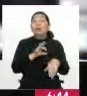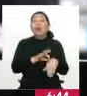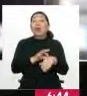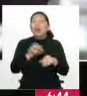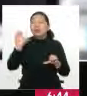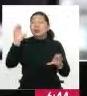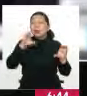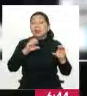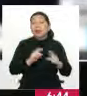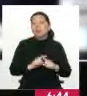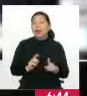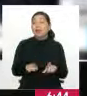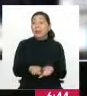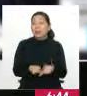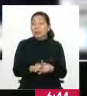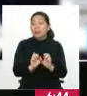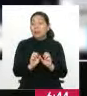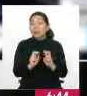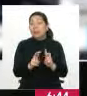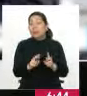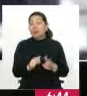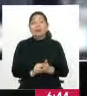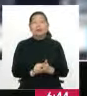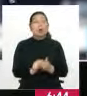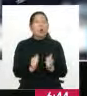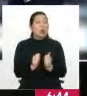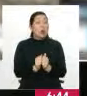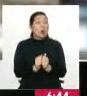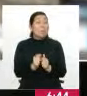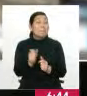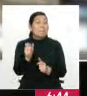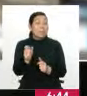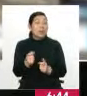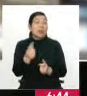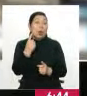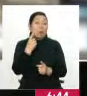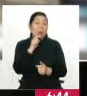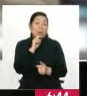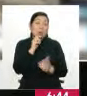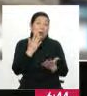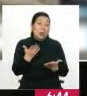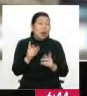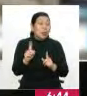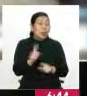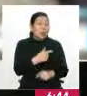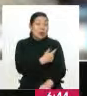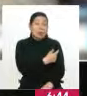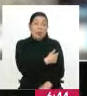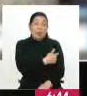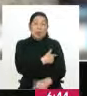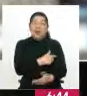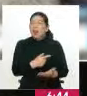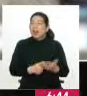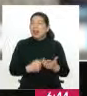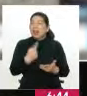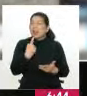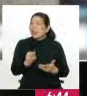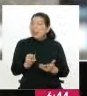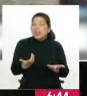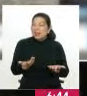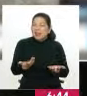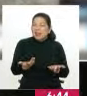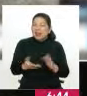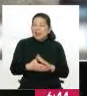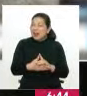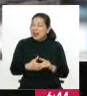Claro, y probablemente también tiene que ver con casos de ciudadanos o ciudadanas no vacunados, ¿no? ¿Qué dice la historia